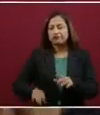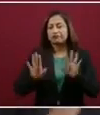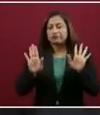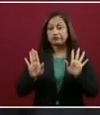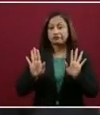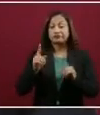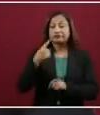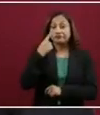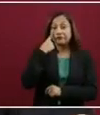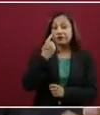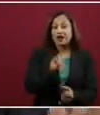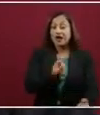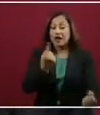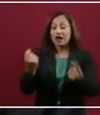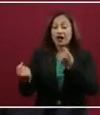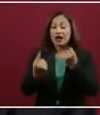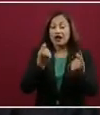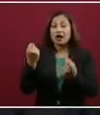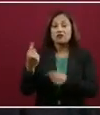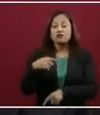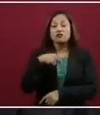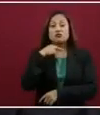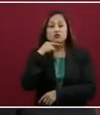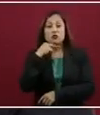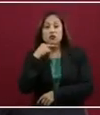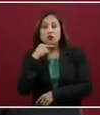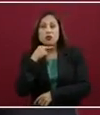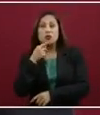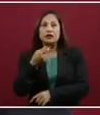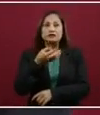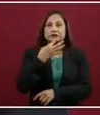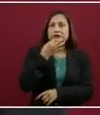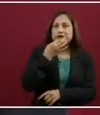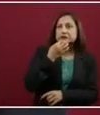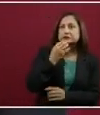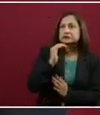preocupa que haya desabasto de medicamentos,